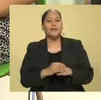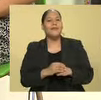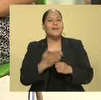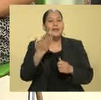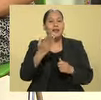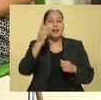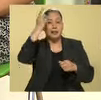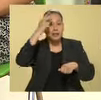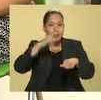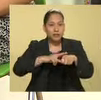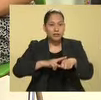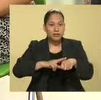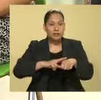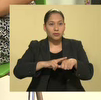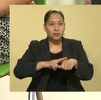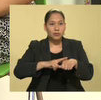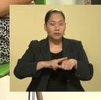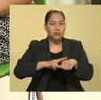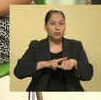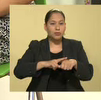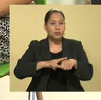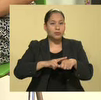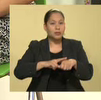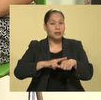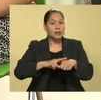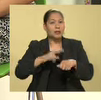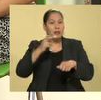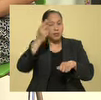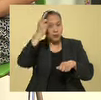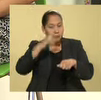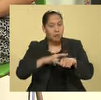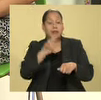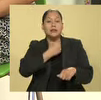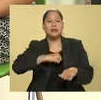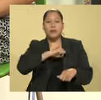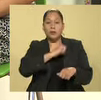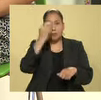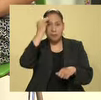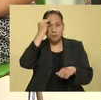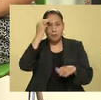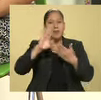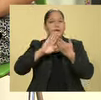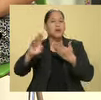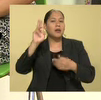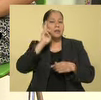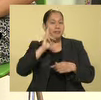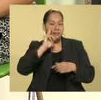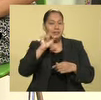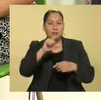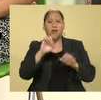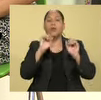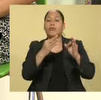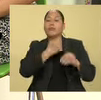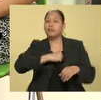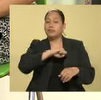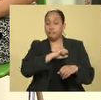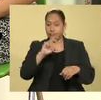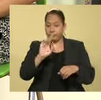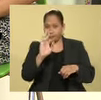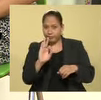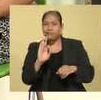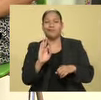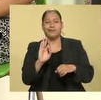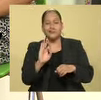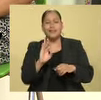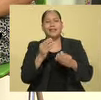través de la dirección que se da de salud mental y adicciones, la Secretaría de Salud del Distrito